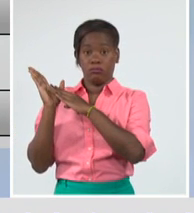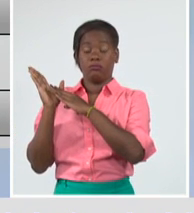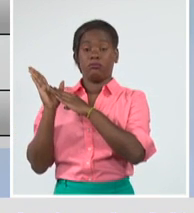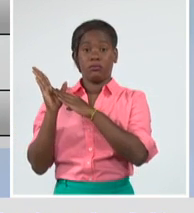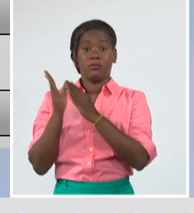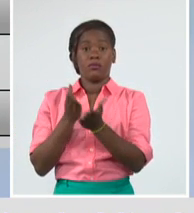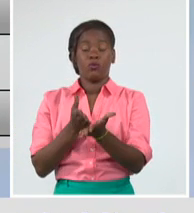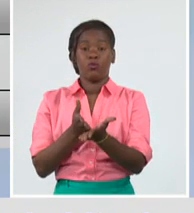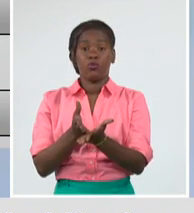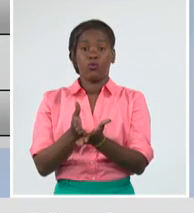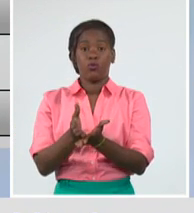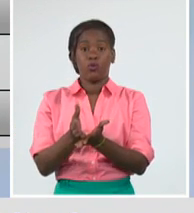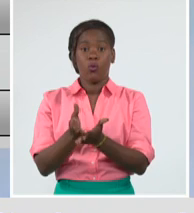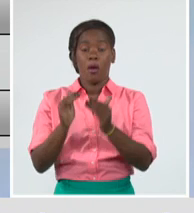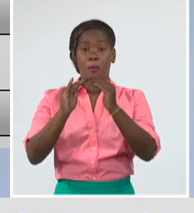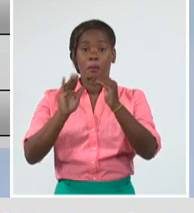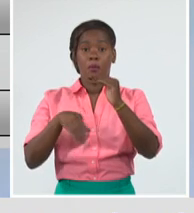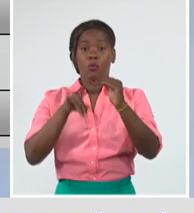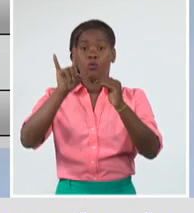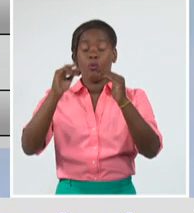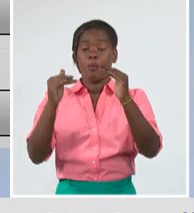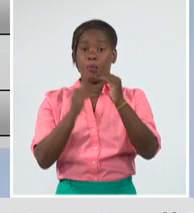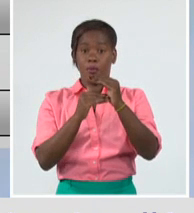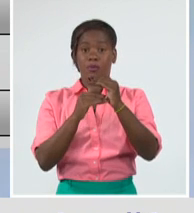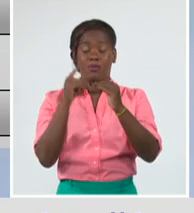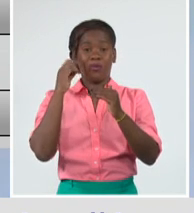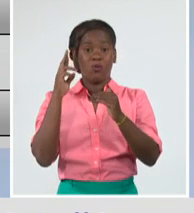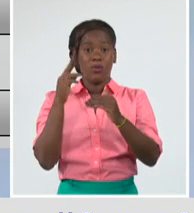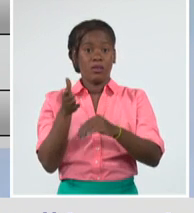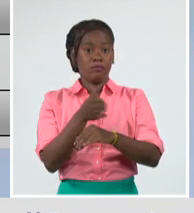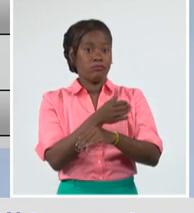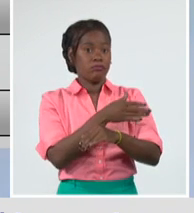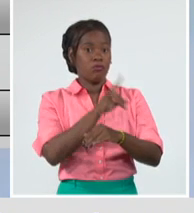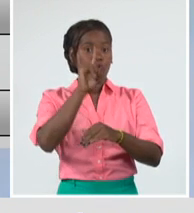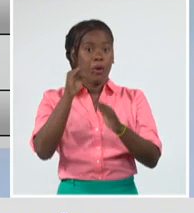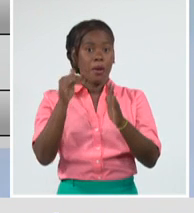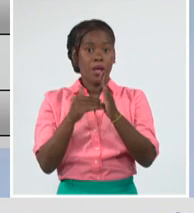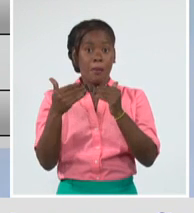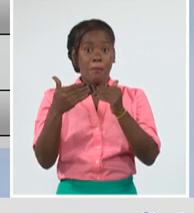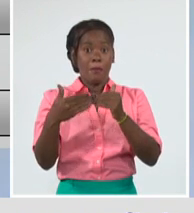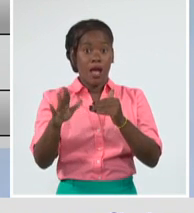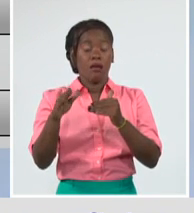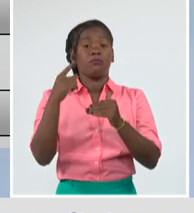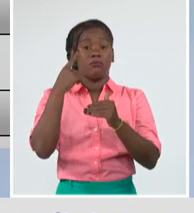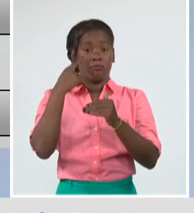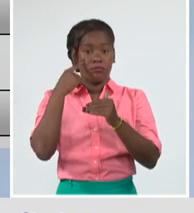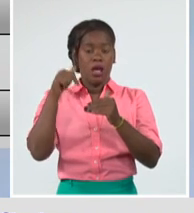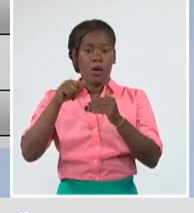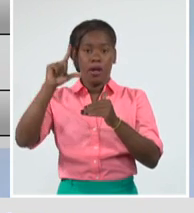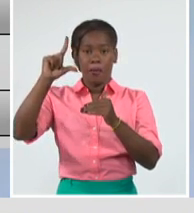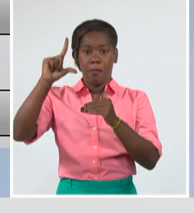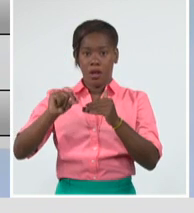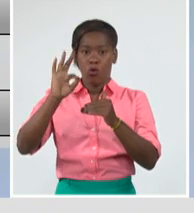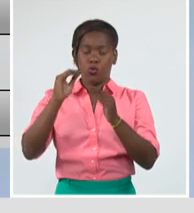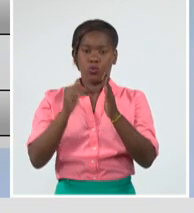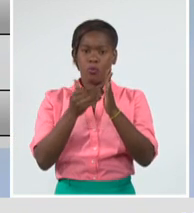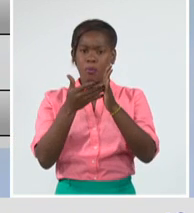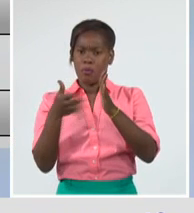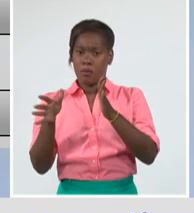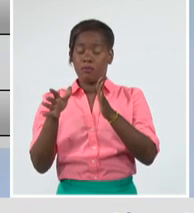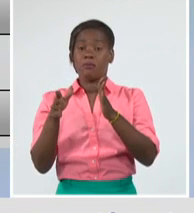debajo de 9.000, que recuerdan que estuvimos varios días en esa cifra, pero las cifras de ayer son superiores a las